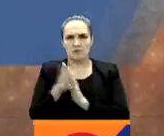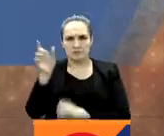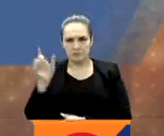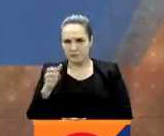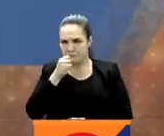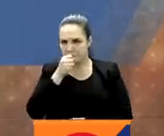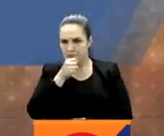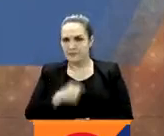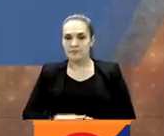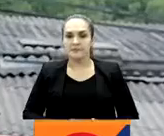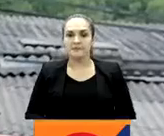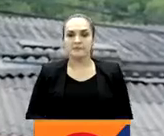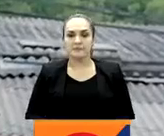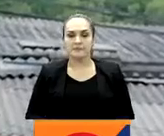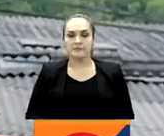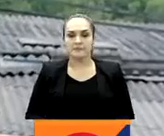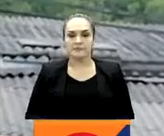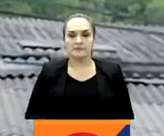información.